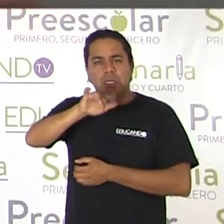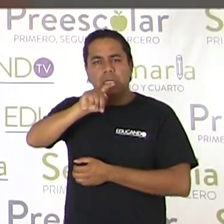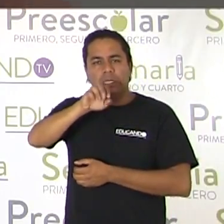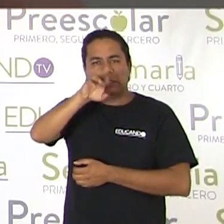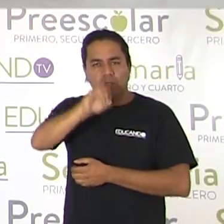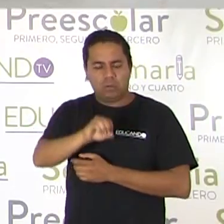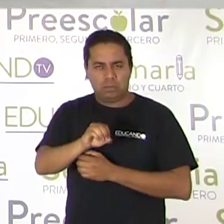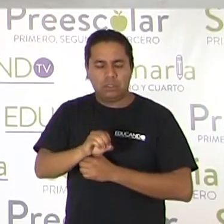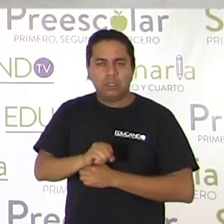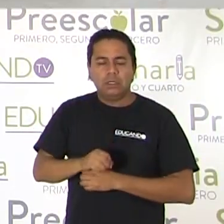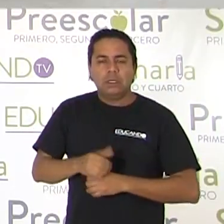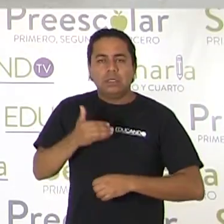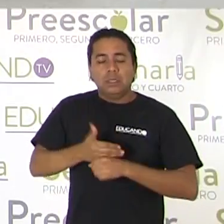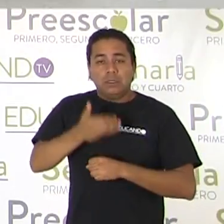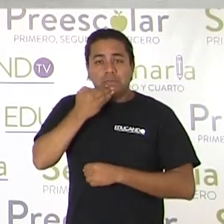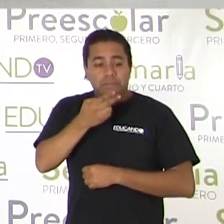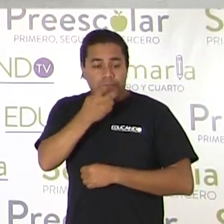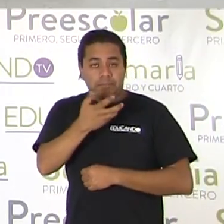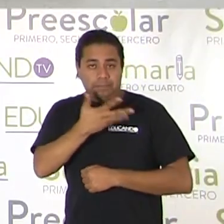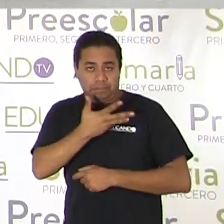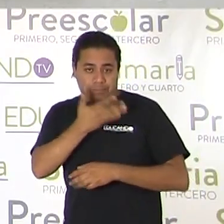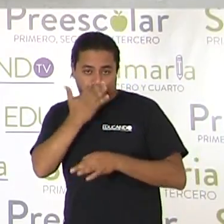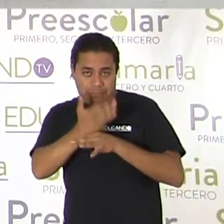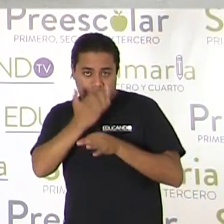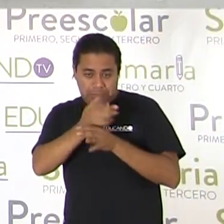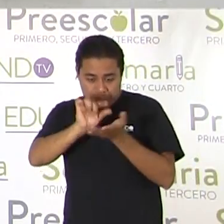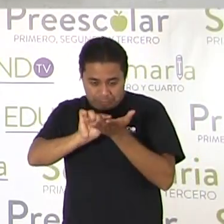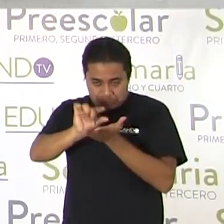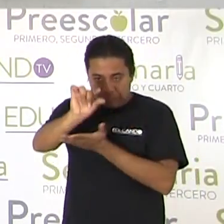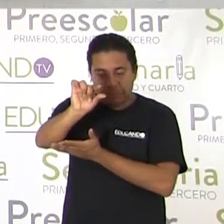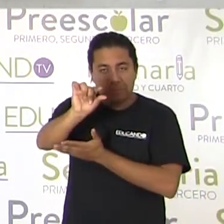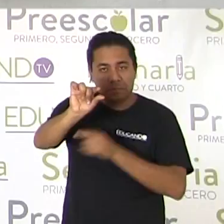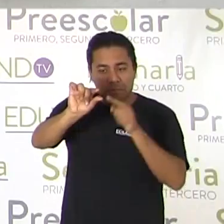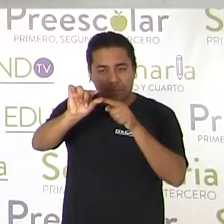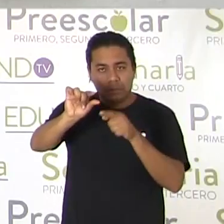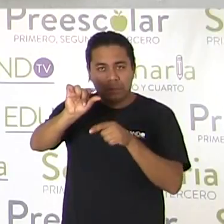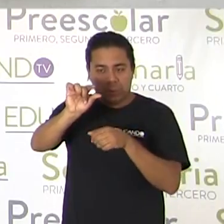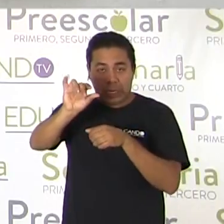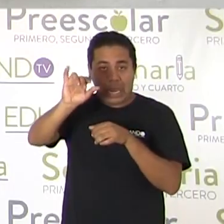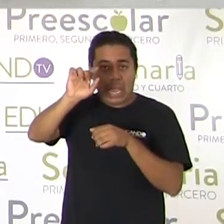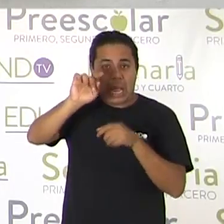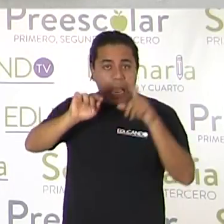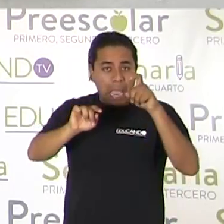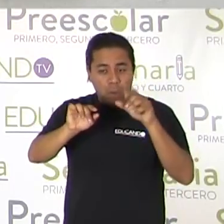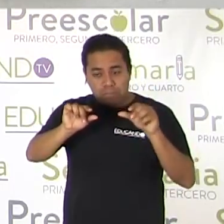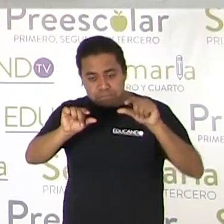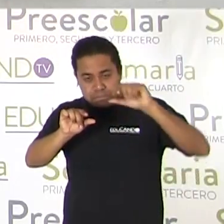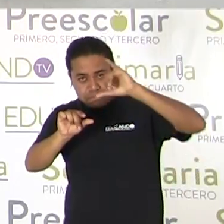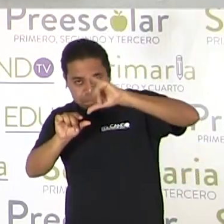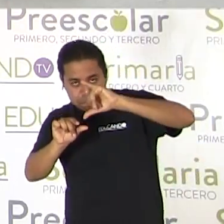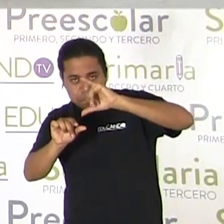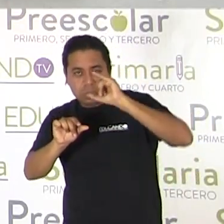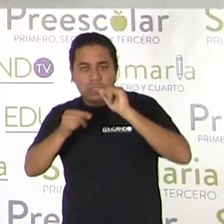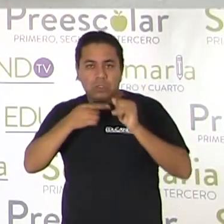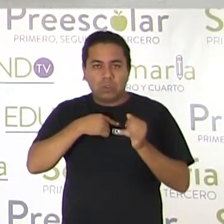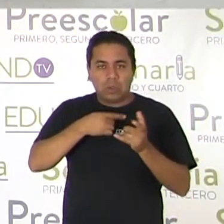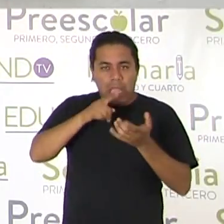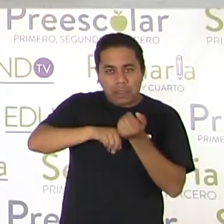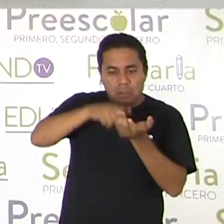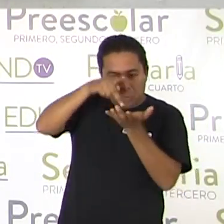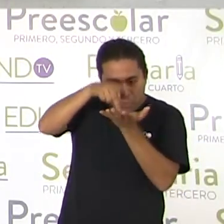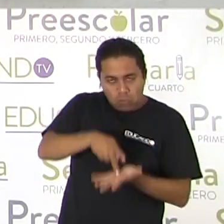bien. Ese mililitro que estamos representando acá, si lo ponemos con agua y lo ponemos ya sea en una báscula